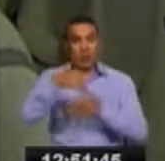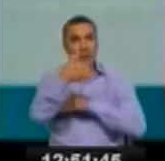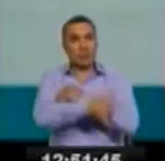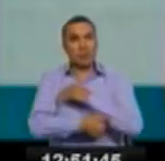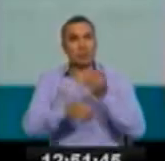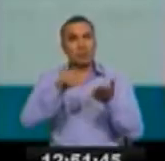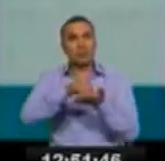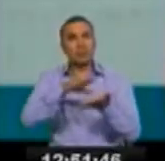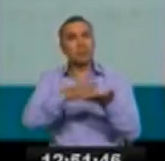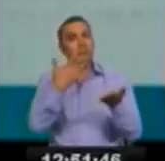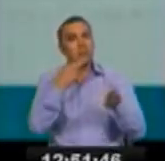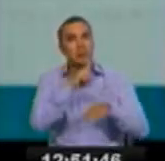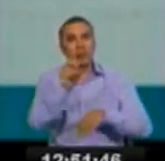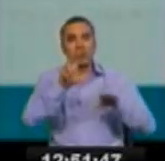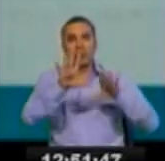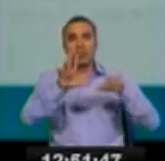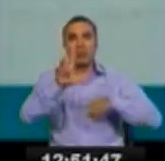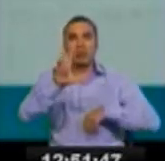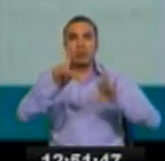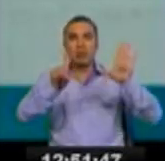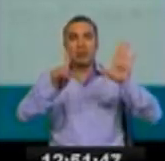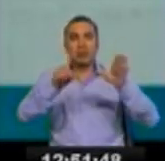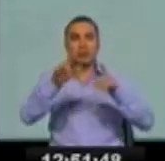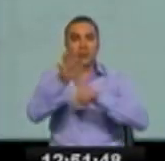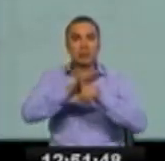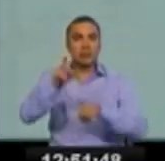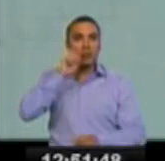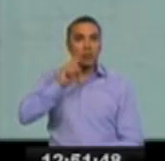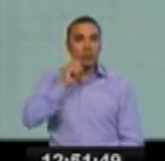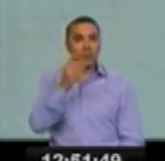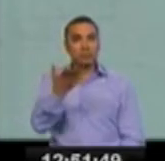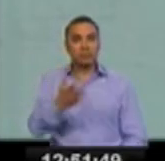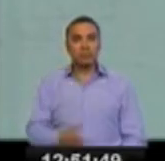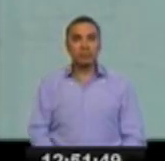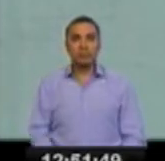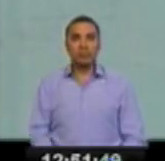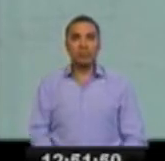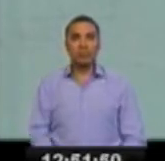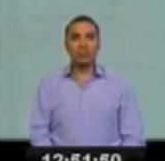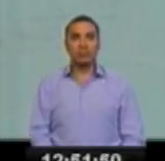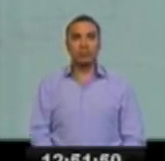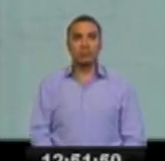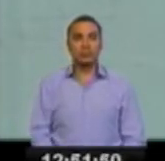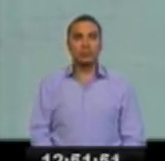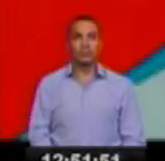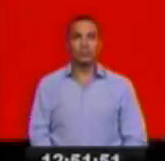registrado 756 casos de violencia sexual. Isaías Cruz, TC Televisión. De su vida.